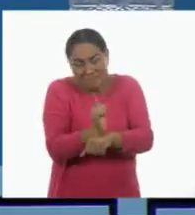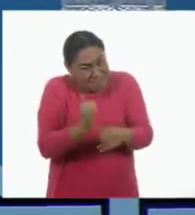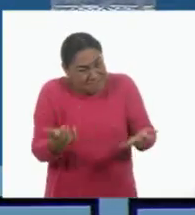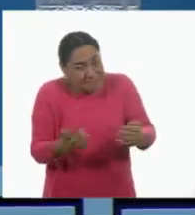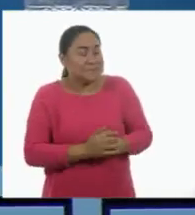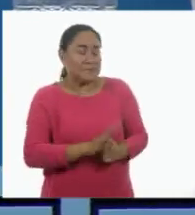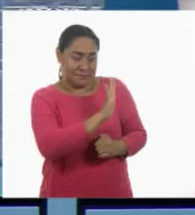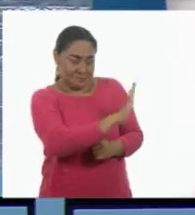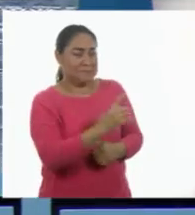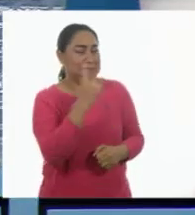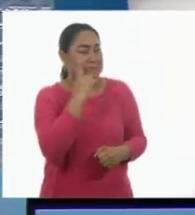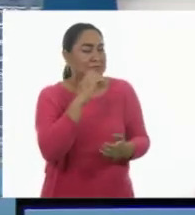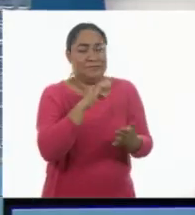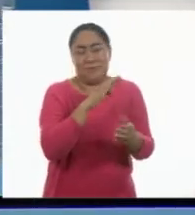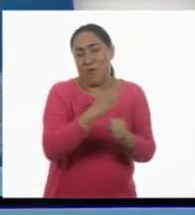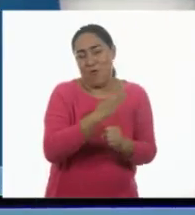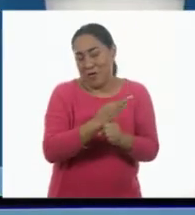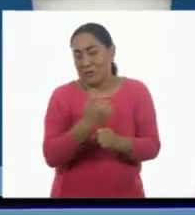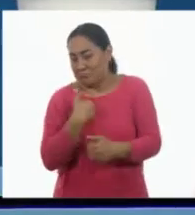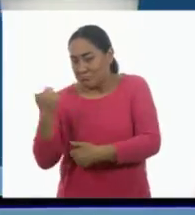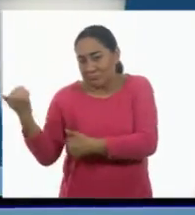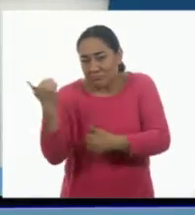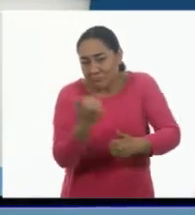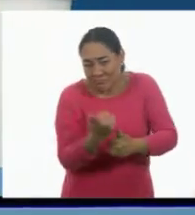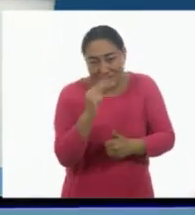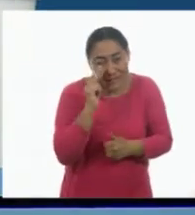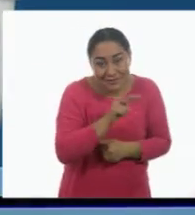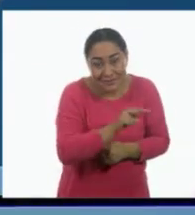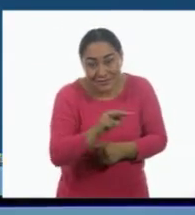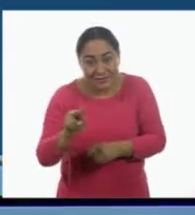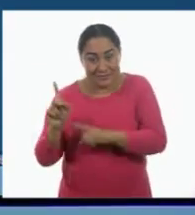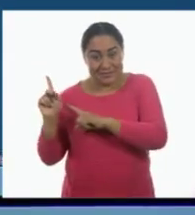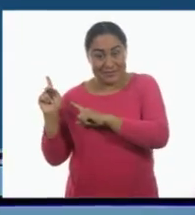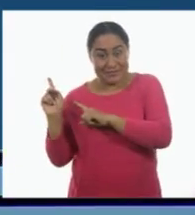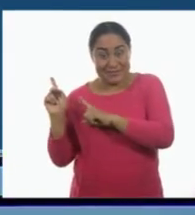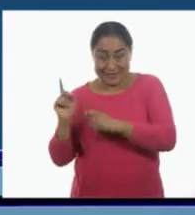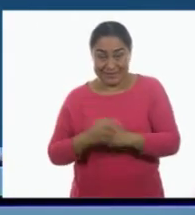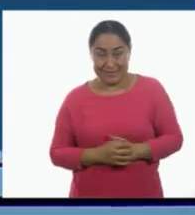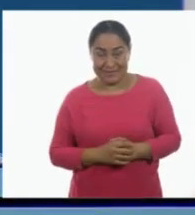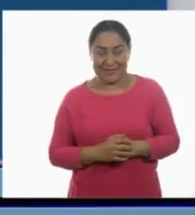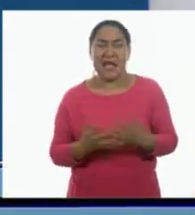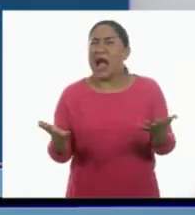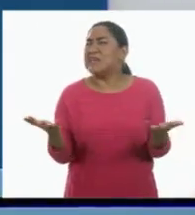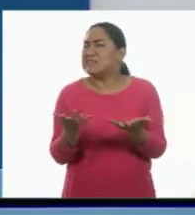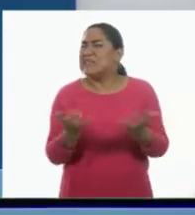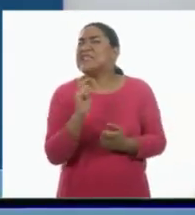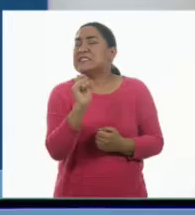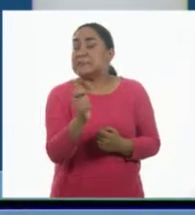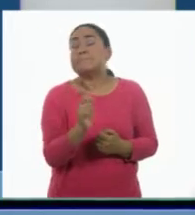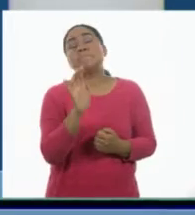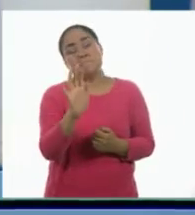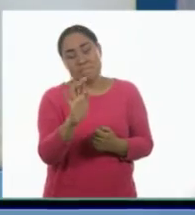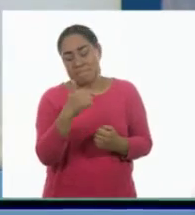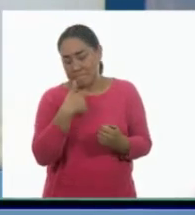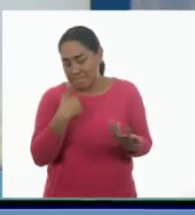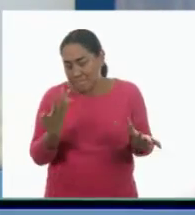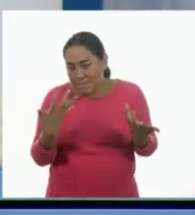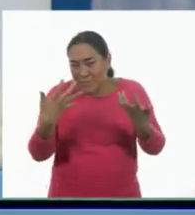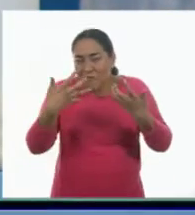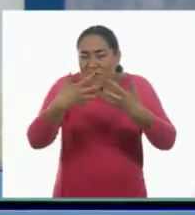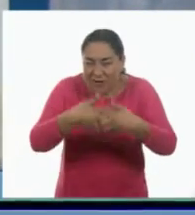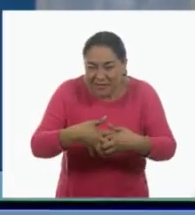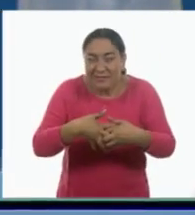invito, ¿qué te parece? Aquí trajimos algunas cosas. Y ¿sabes qué vamos a hacer? Vamos a fusionar